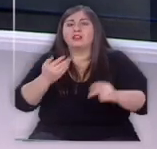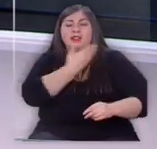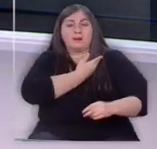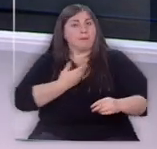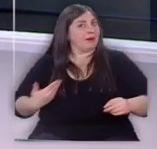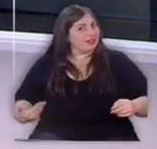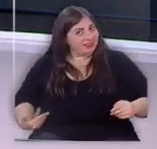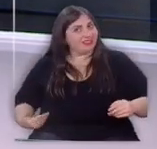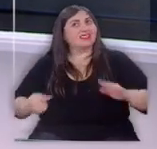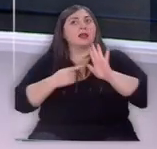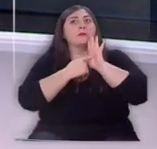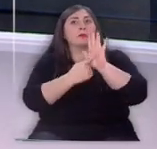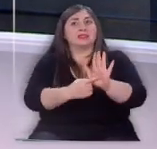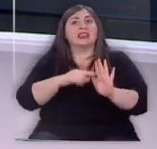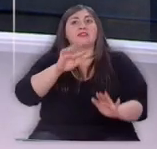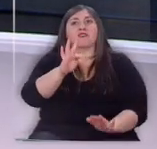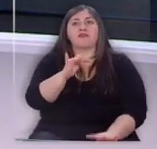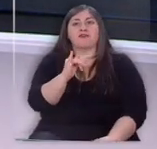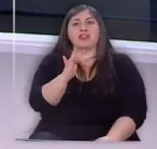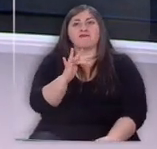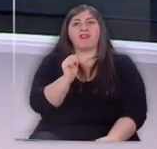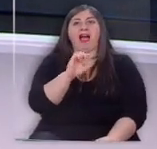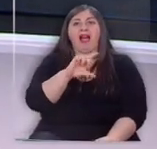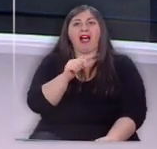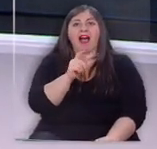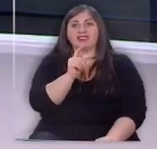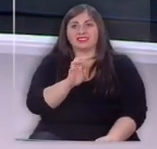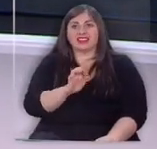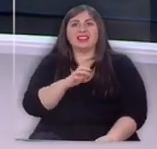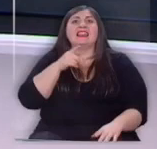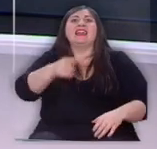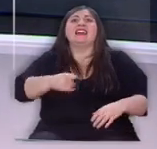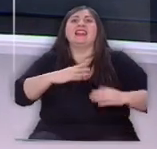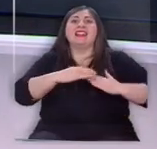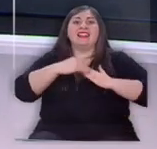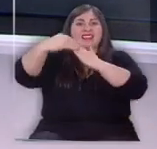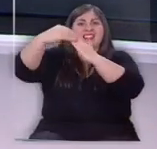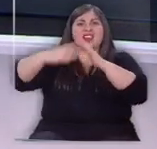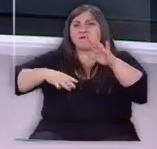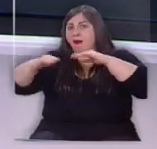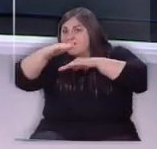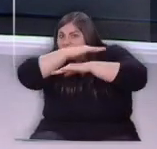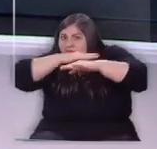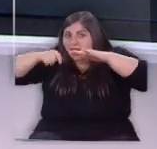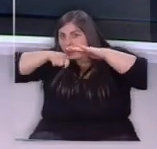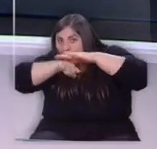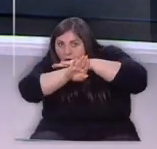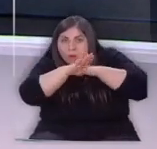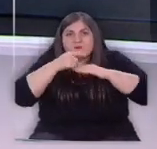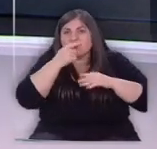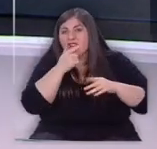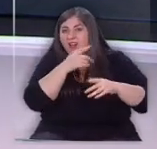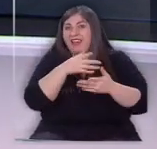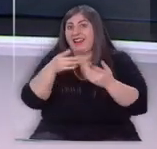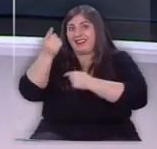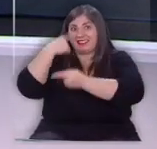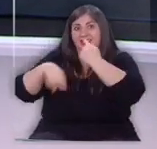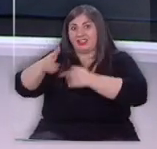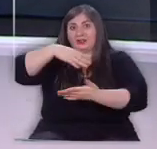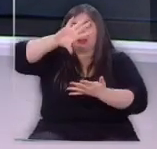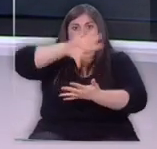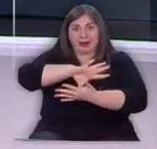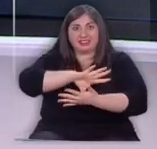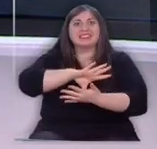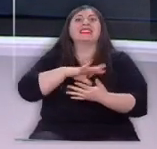que relata el FIFA Gate. Y donde el dirigente más corrupto en la historia de nuestro país es protagonista. Sergio